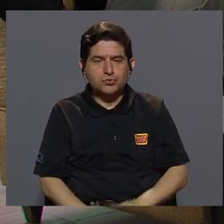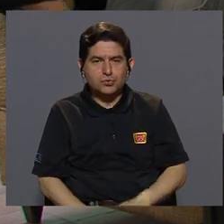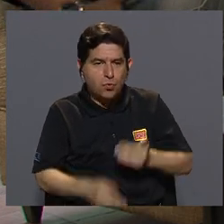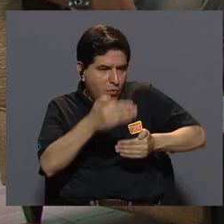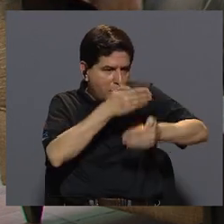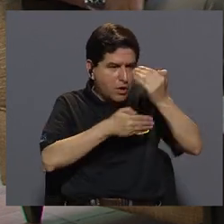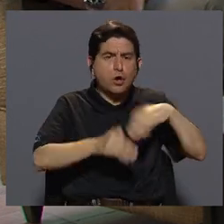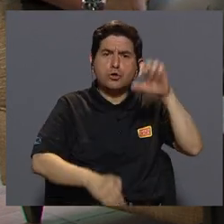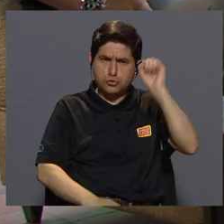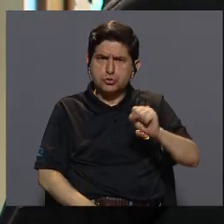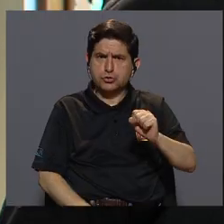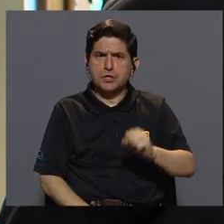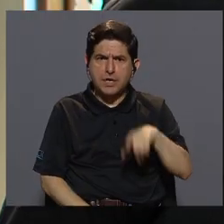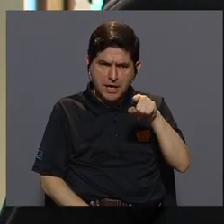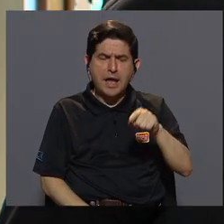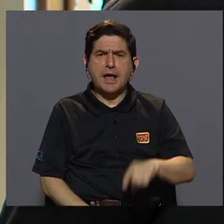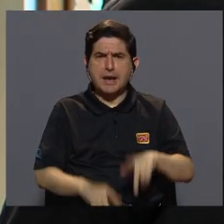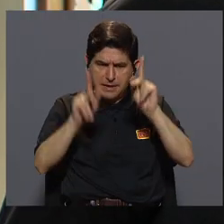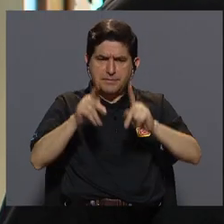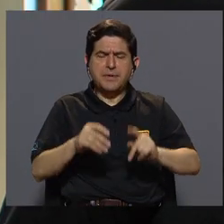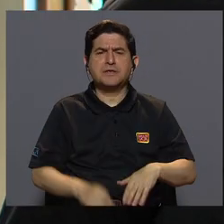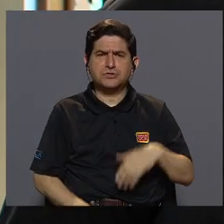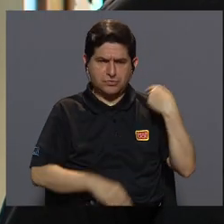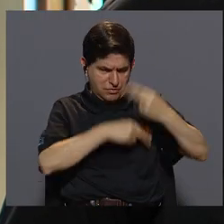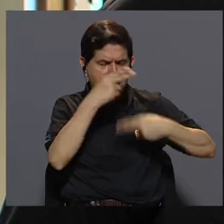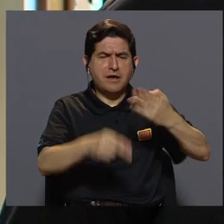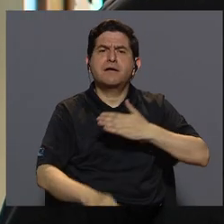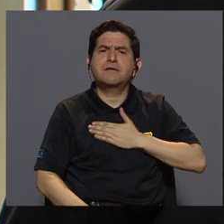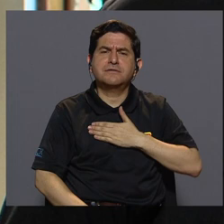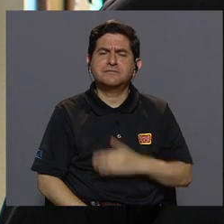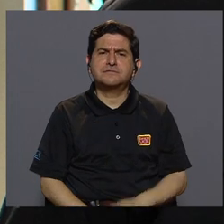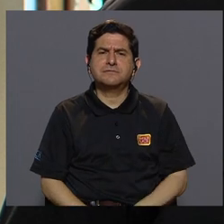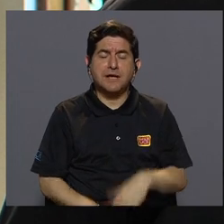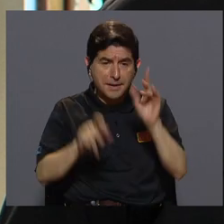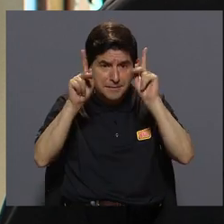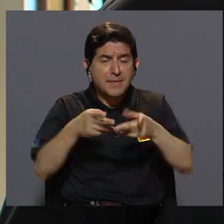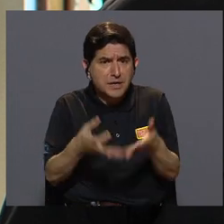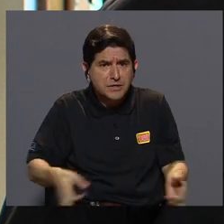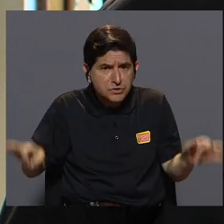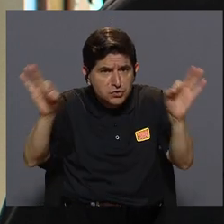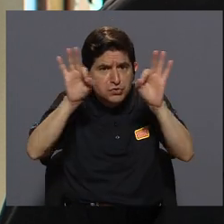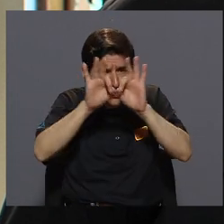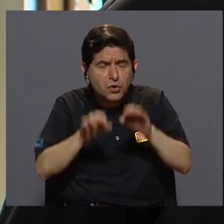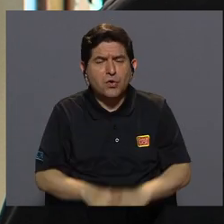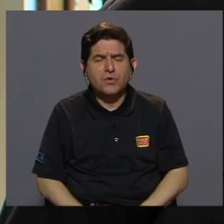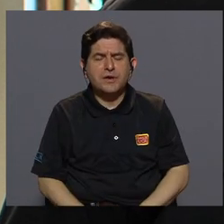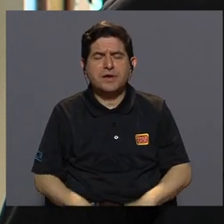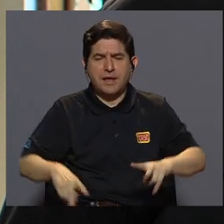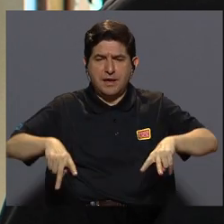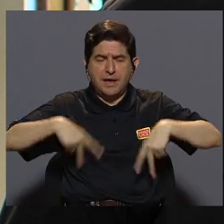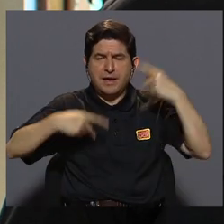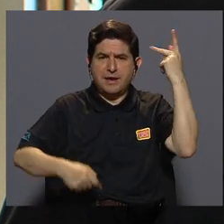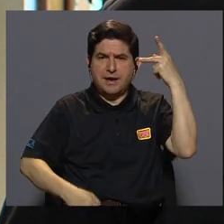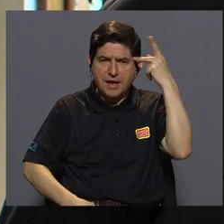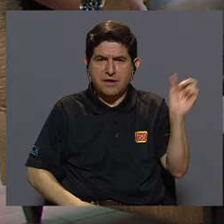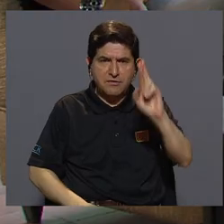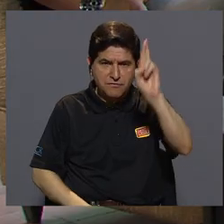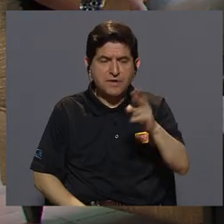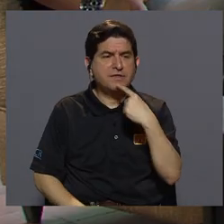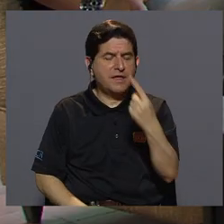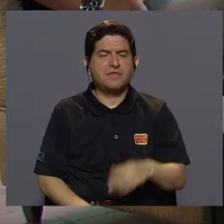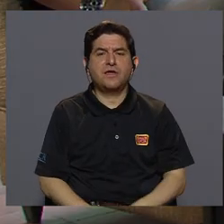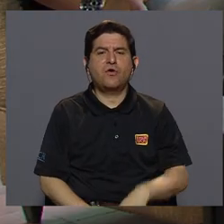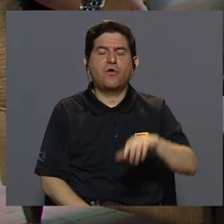también. Pues no, le podríamos decir no, es un ancestro mío. Ella fue muy importante en la vida política de Costa Rica también, y